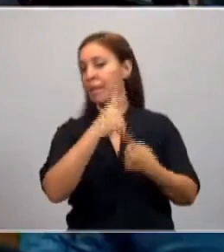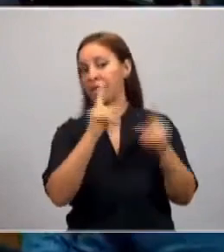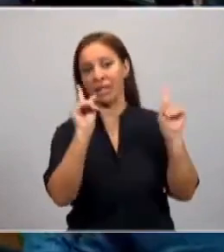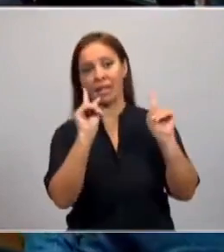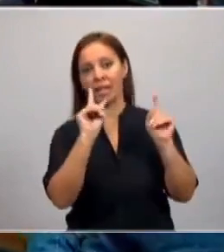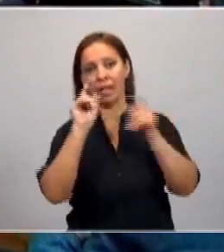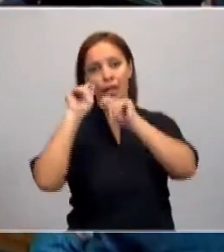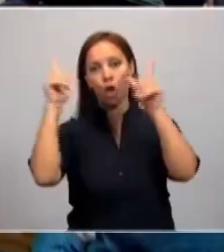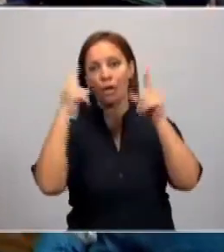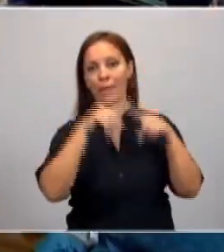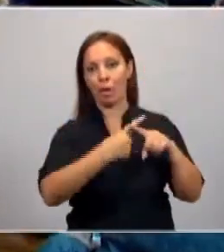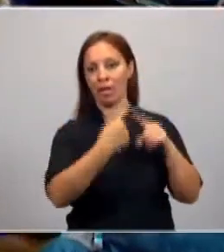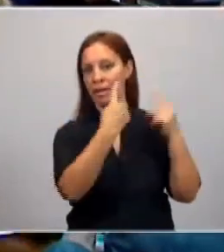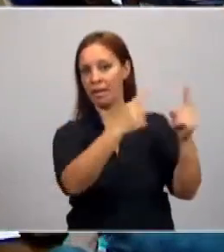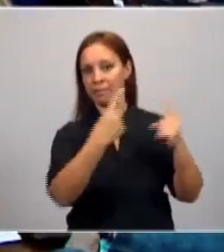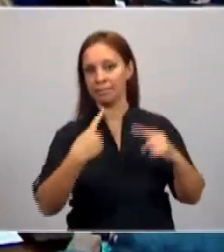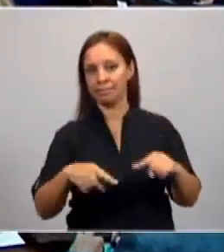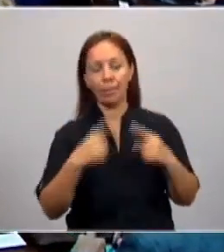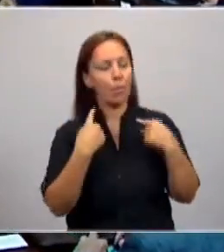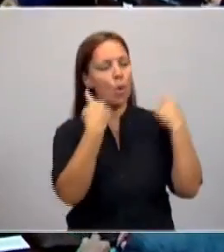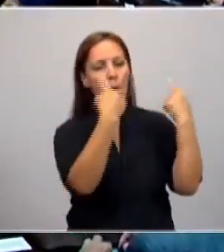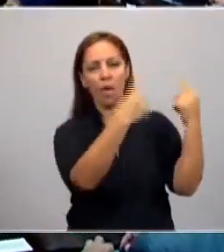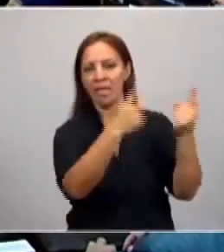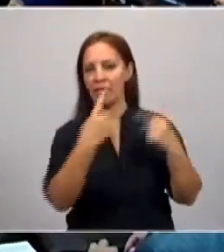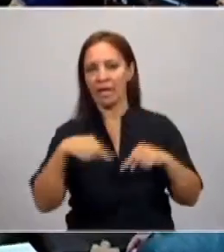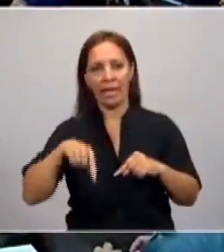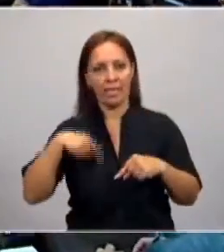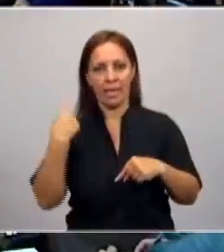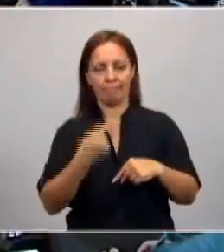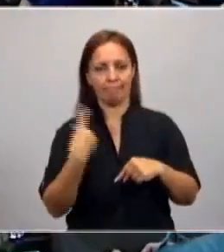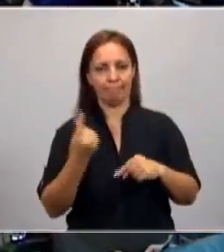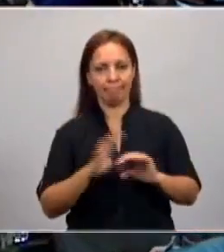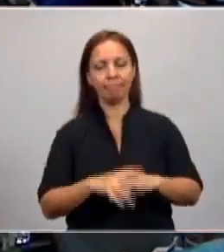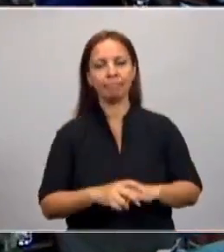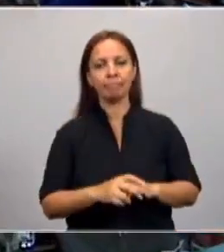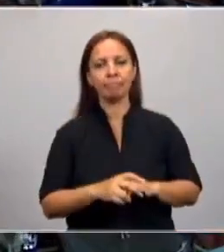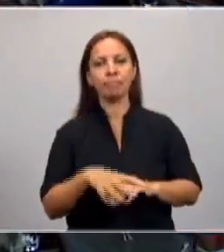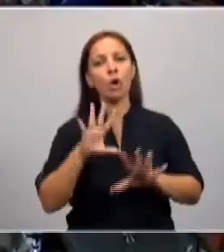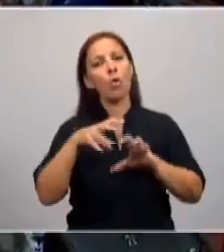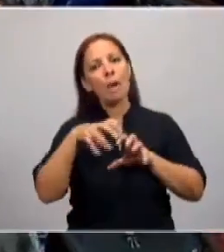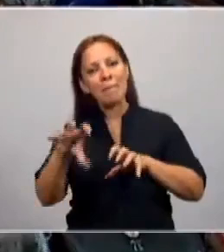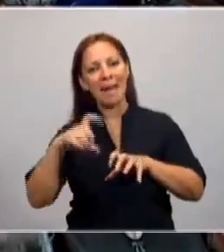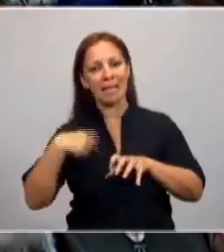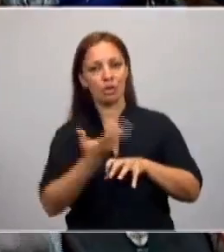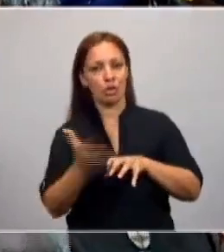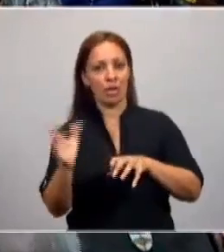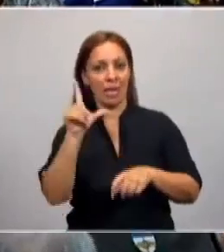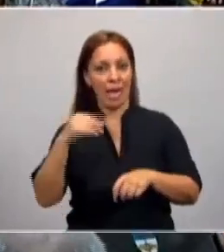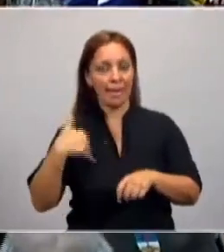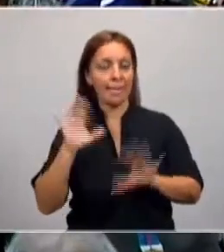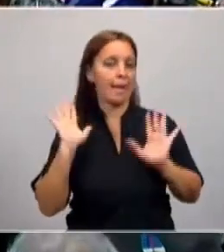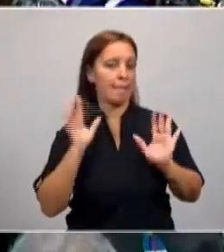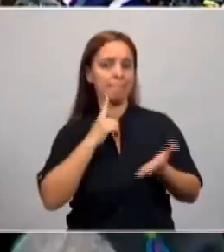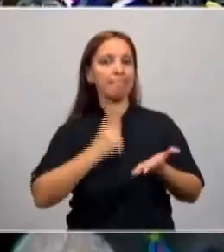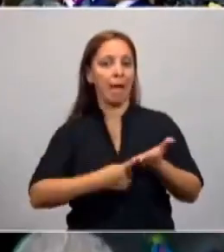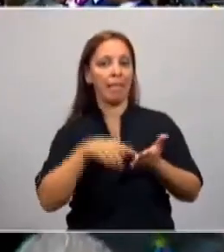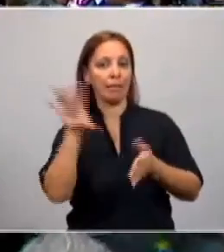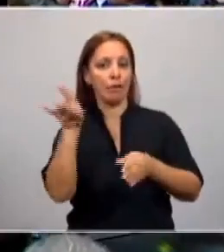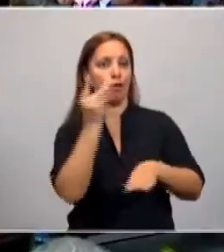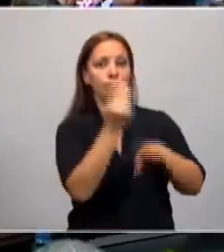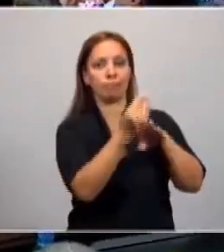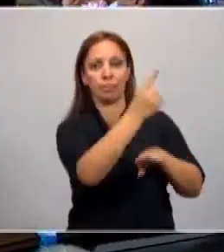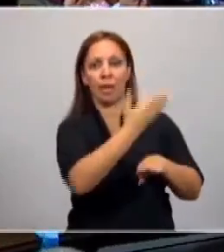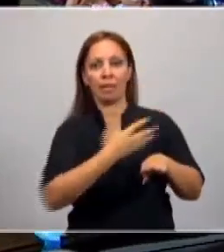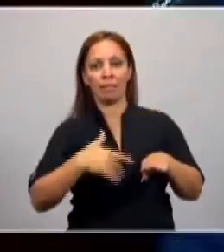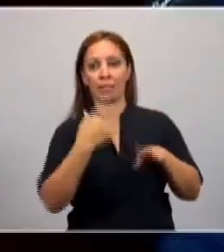ideas y otras políticas, diferentes de las nuestras. Una parte importante de la sociedad argentina eligió un nuevo presidente cuyas